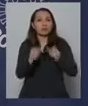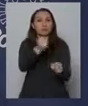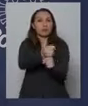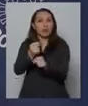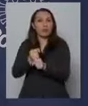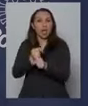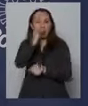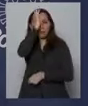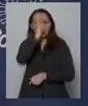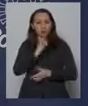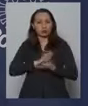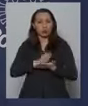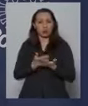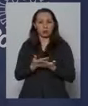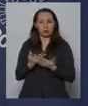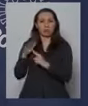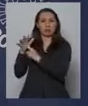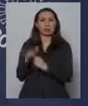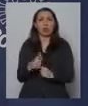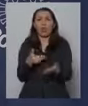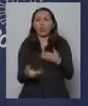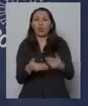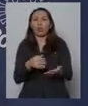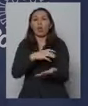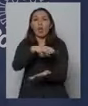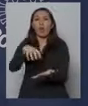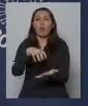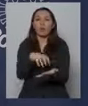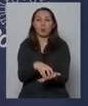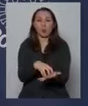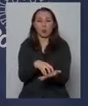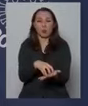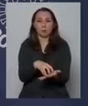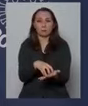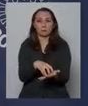de salud. Esta vez en la comuna de